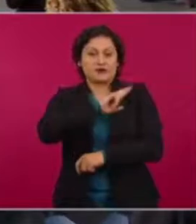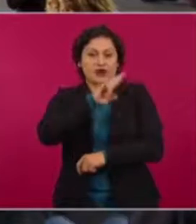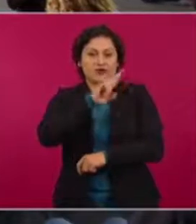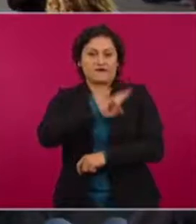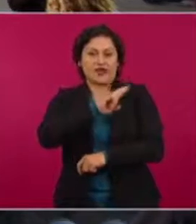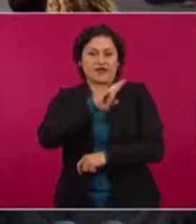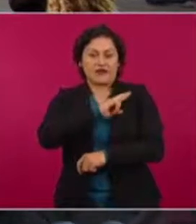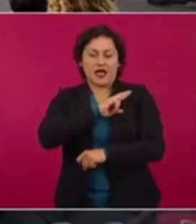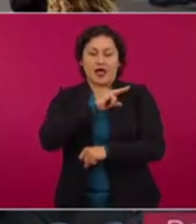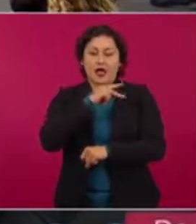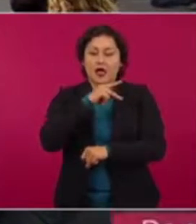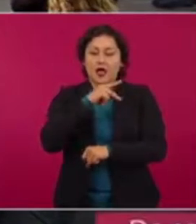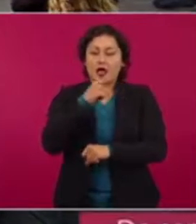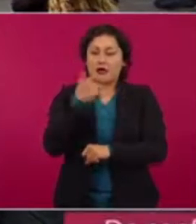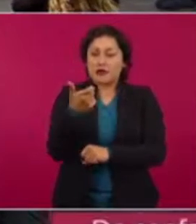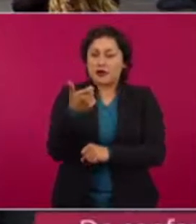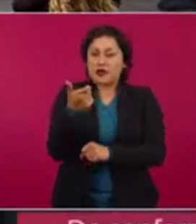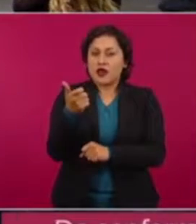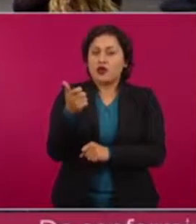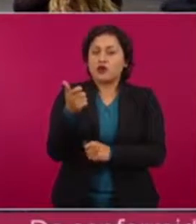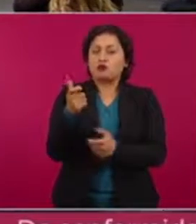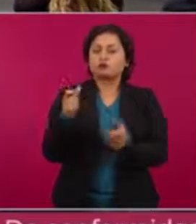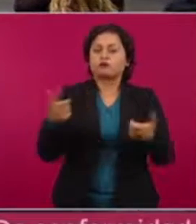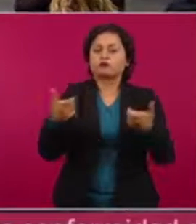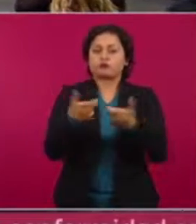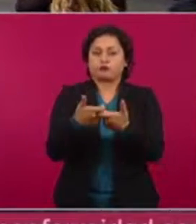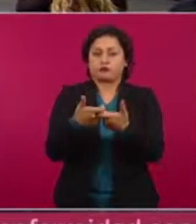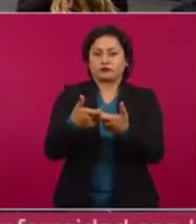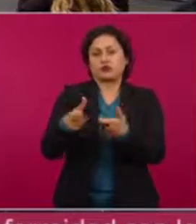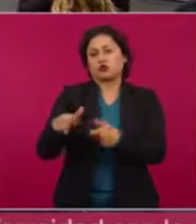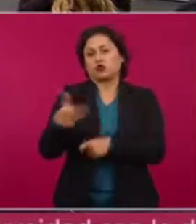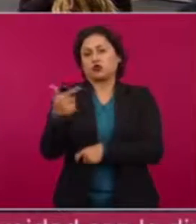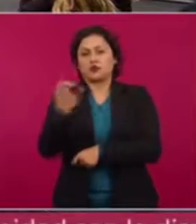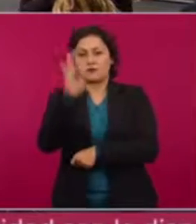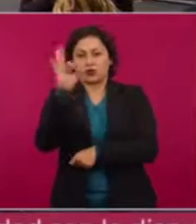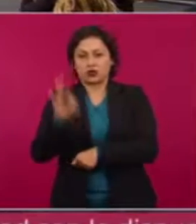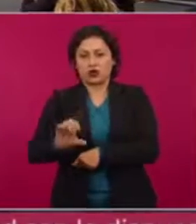no nada más. Todo lo demás, créditos